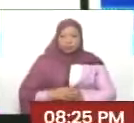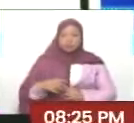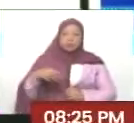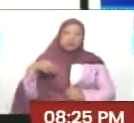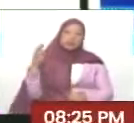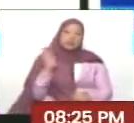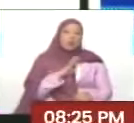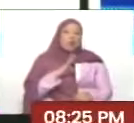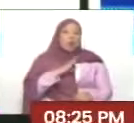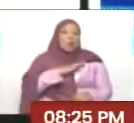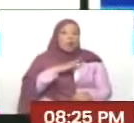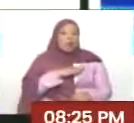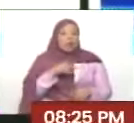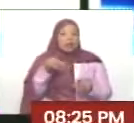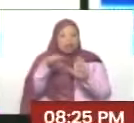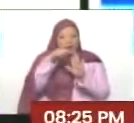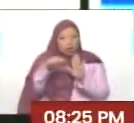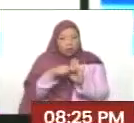nuestros propios instrumentos.